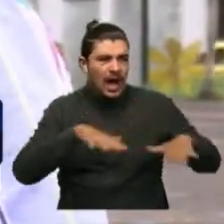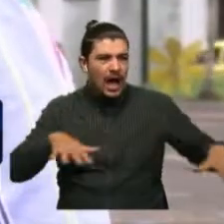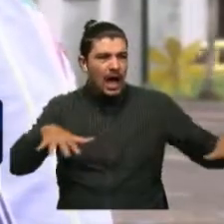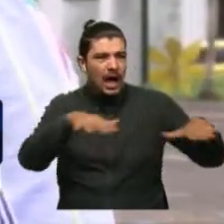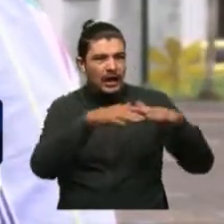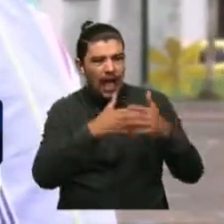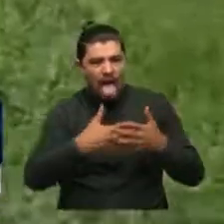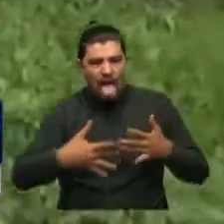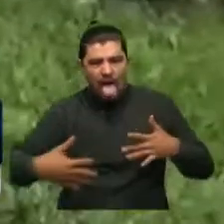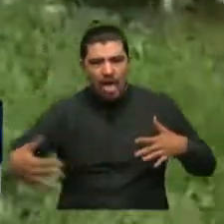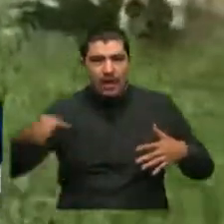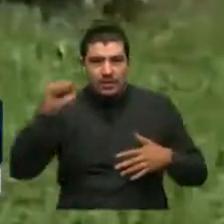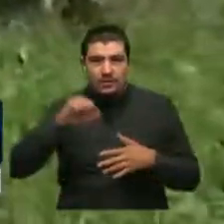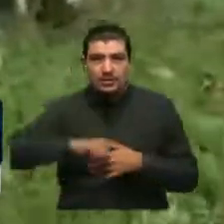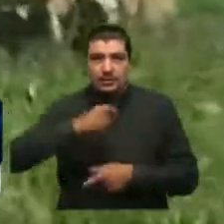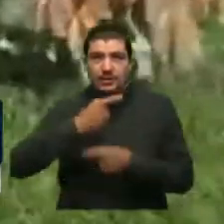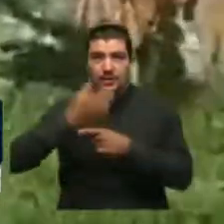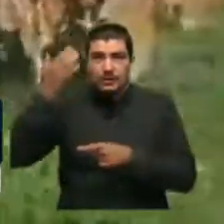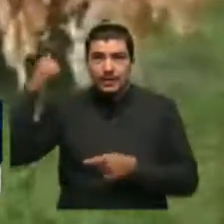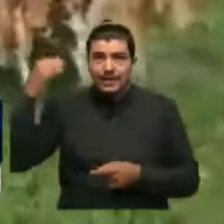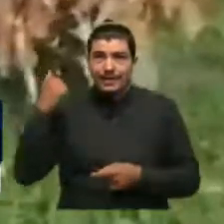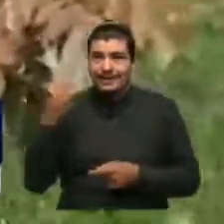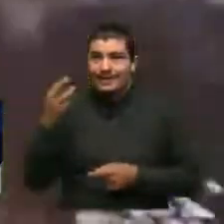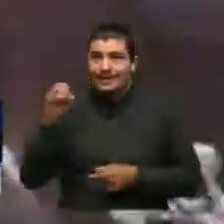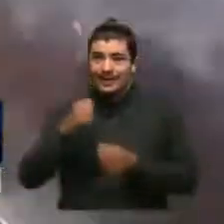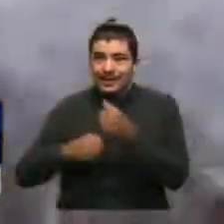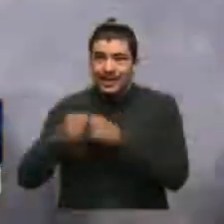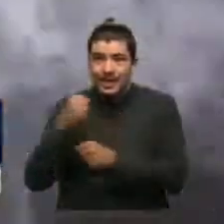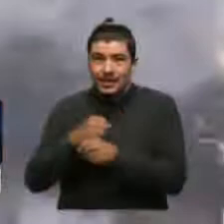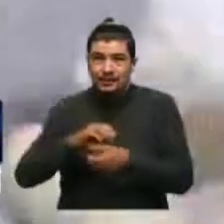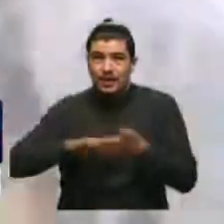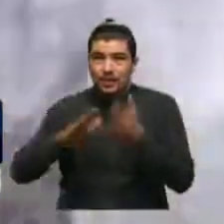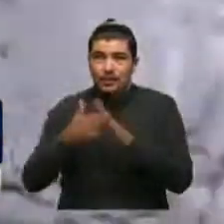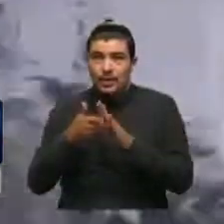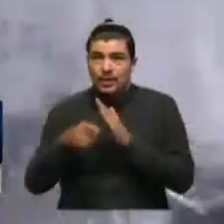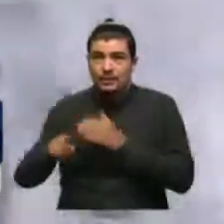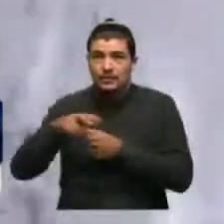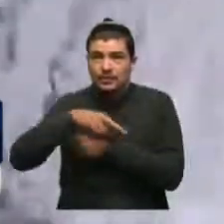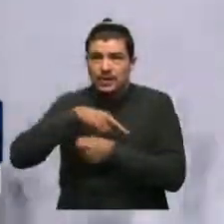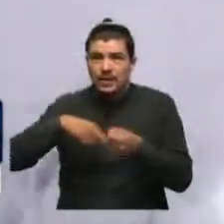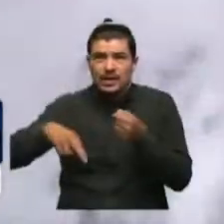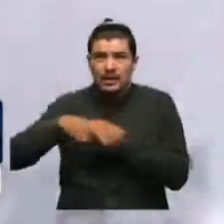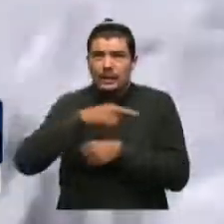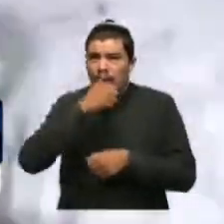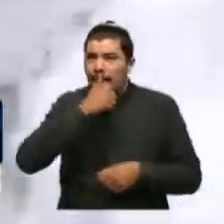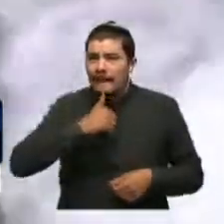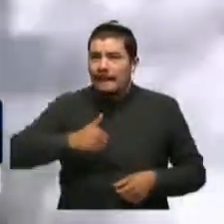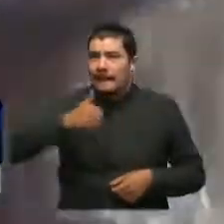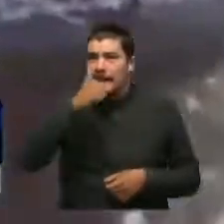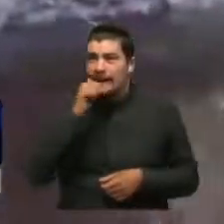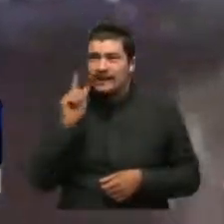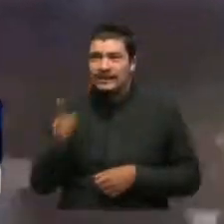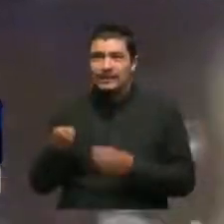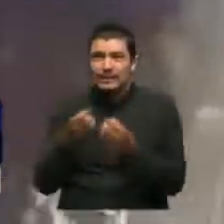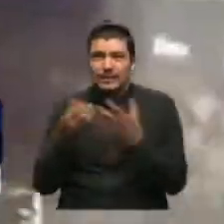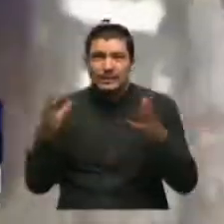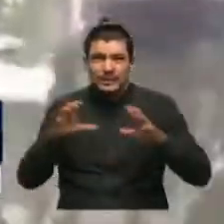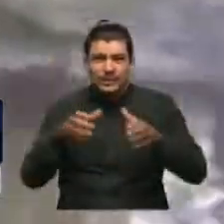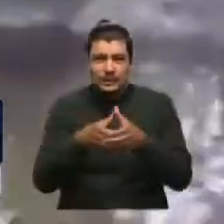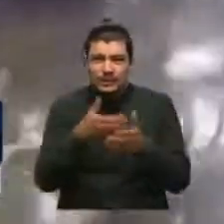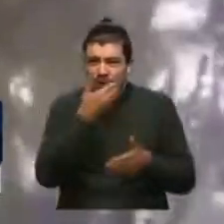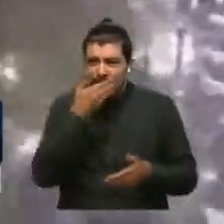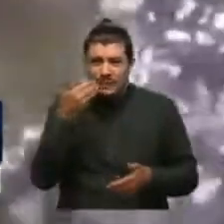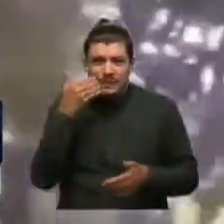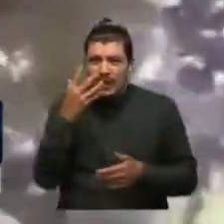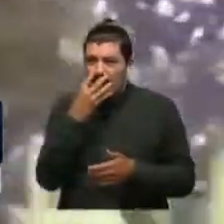verte todo el derramamiento. Durante más de 30 años, los habitantes de la región han soportado los ataques terroristas de la guerrilla